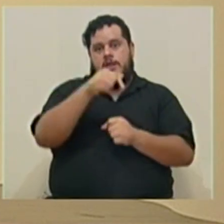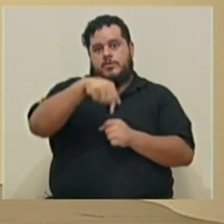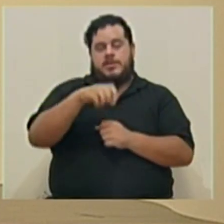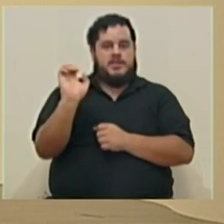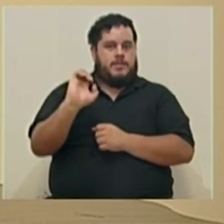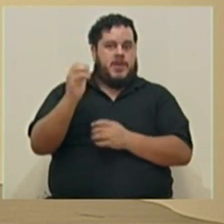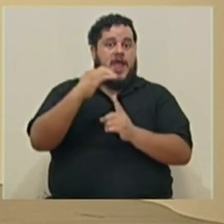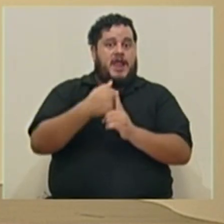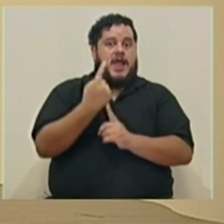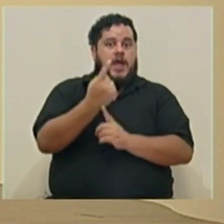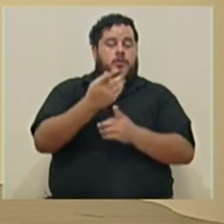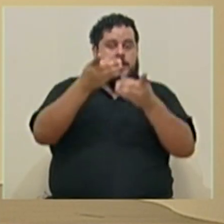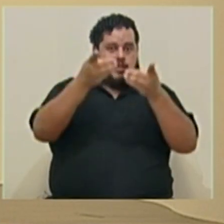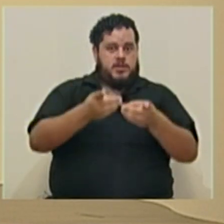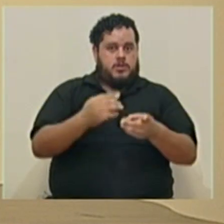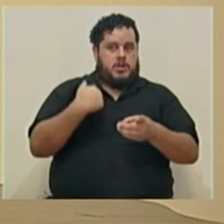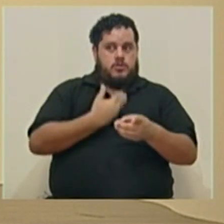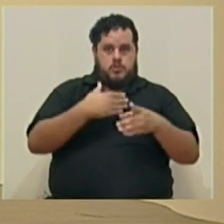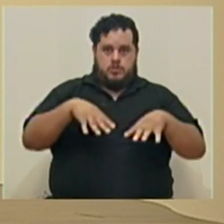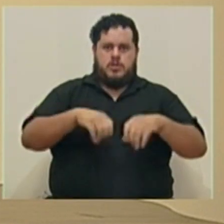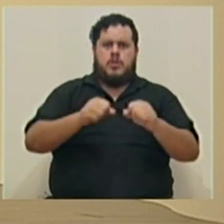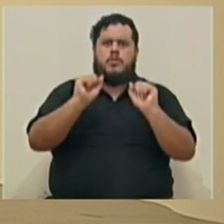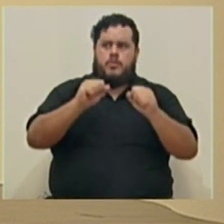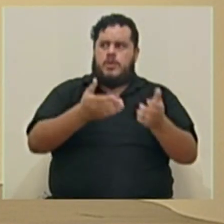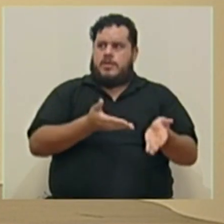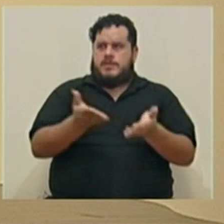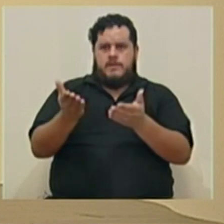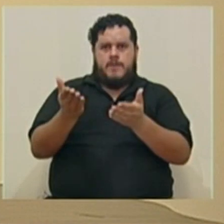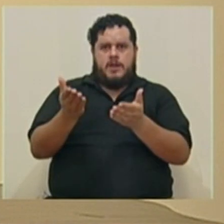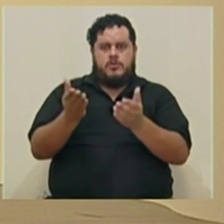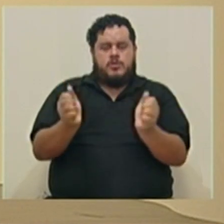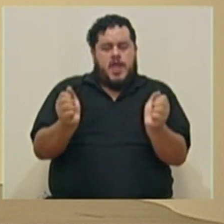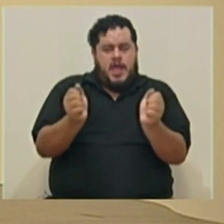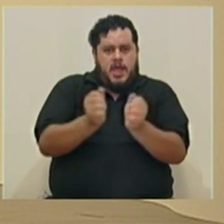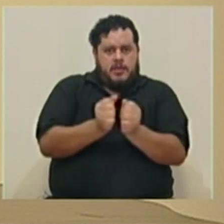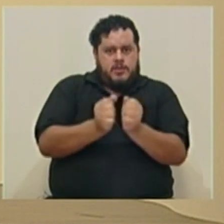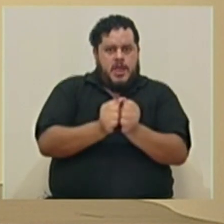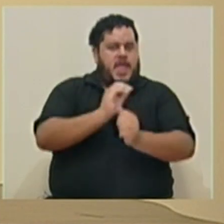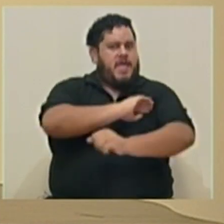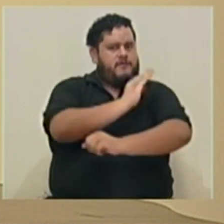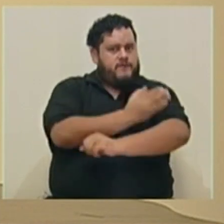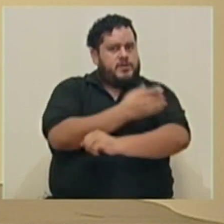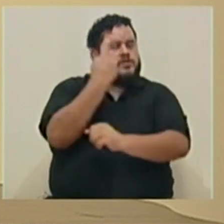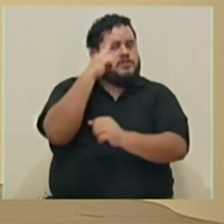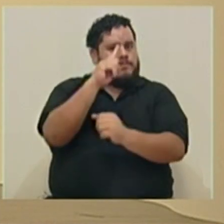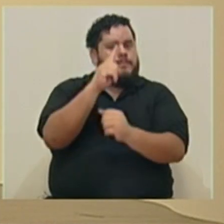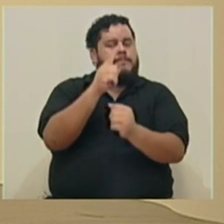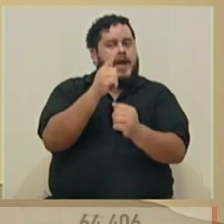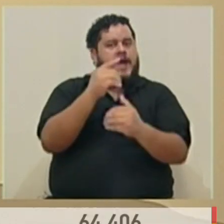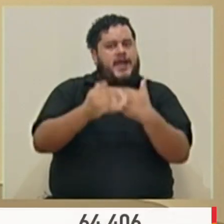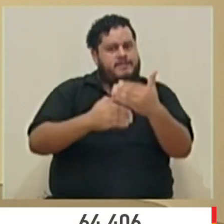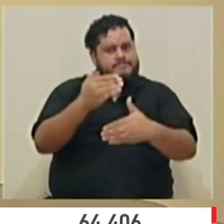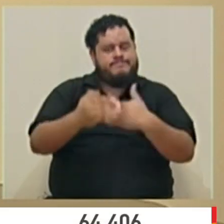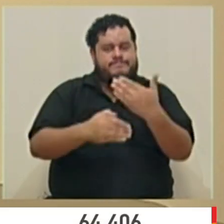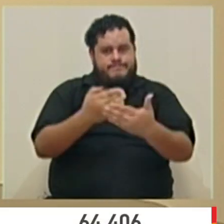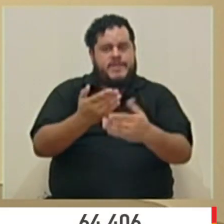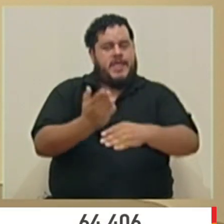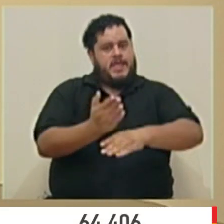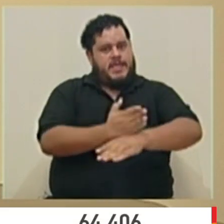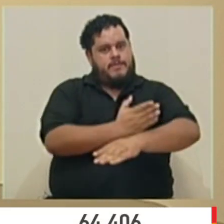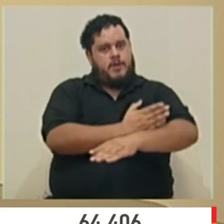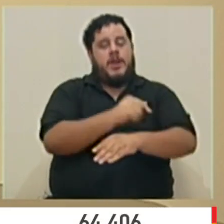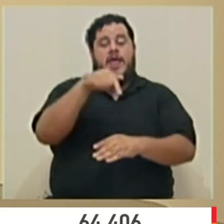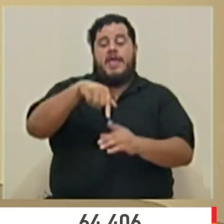esta decisión que tomemos, puede llevarnos a conjuntar esfuerzos, a enlazar esfuerzos para salir adelante en esta